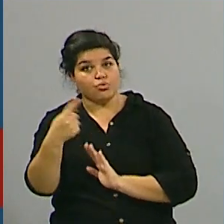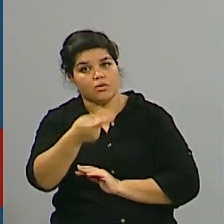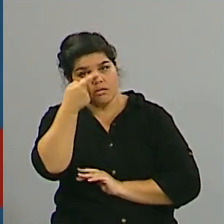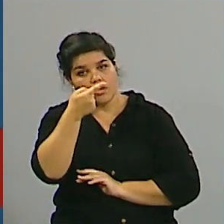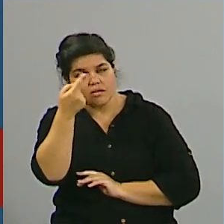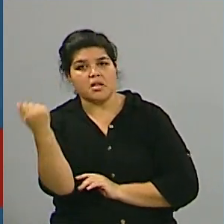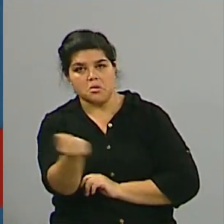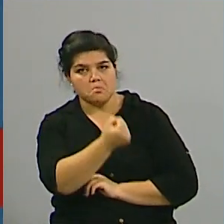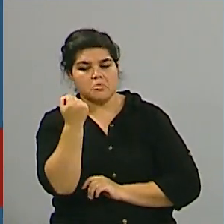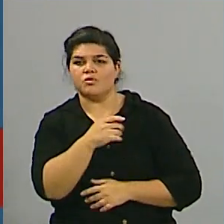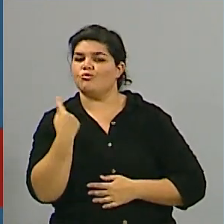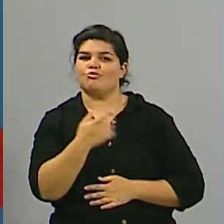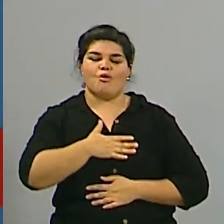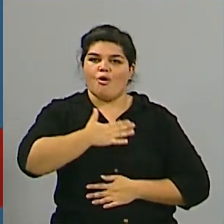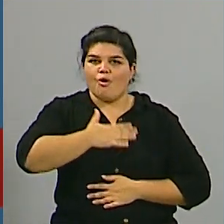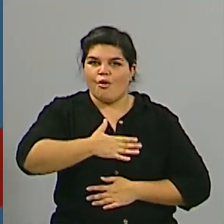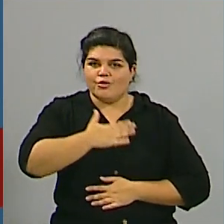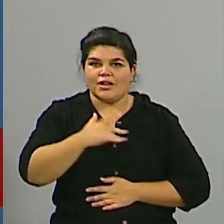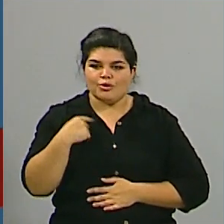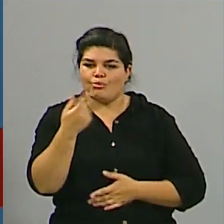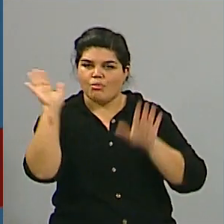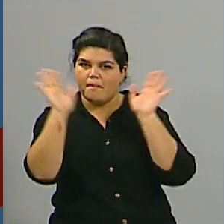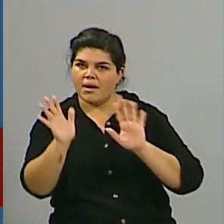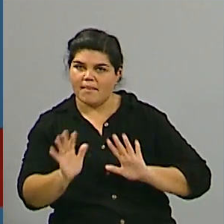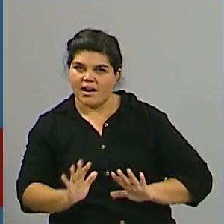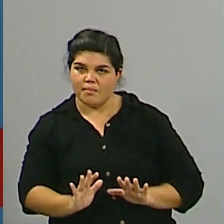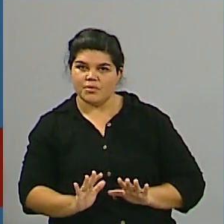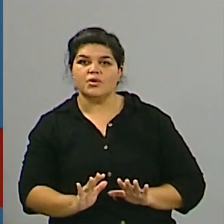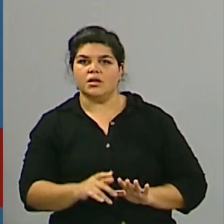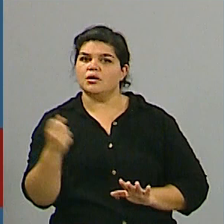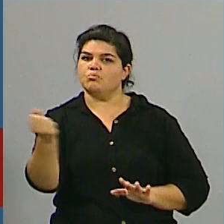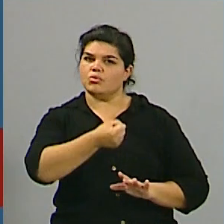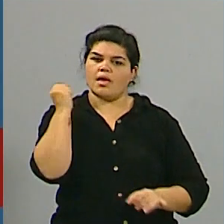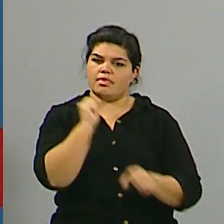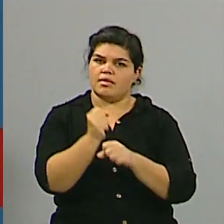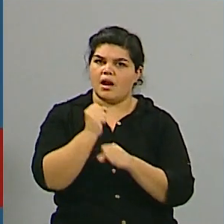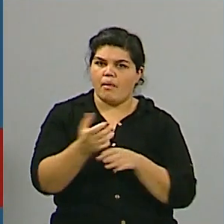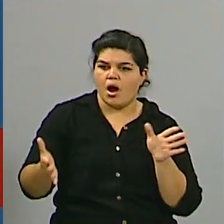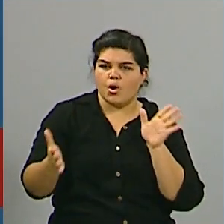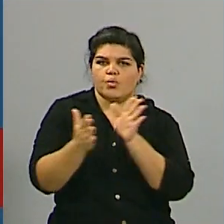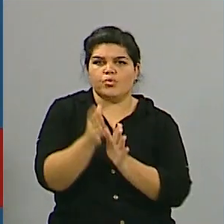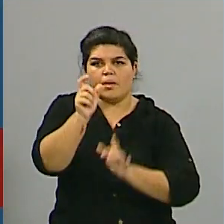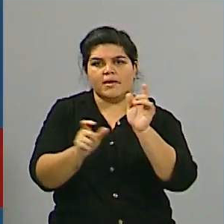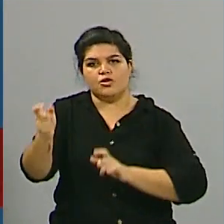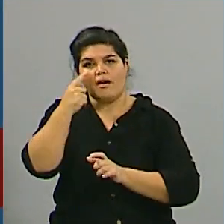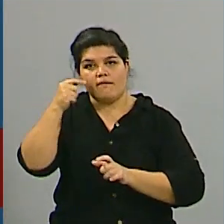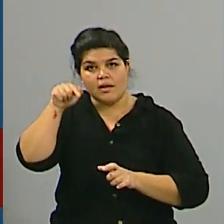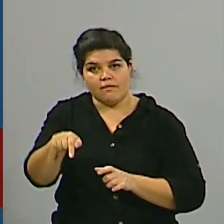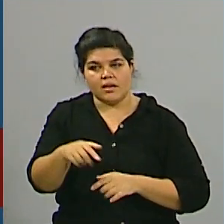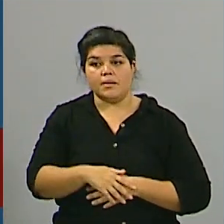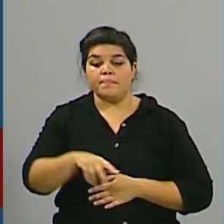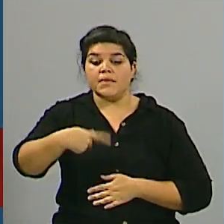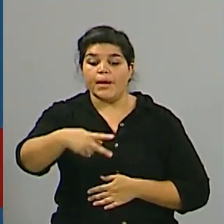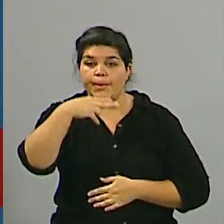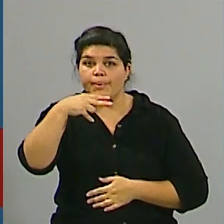estamos muy contentos desde la organización de que se va a seguir trabajando con la gente en estos próximos días. El viernes nos volvemos a